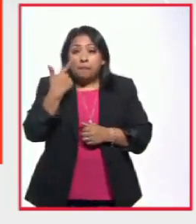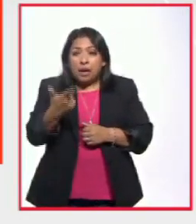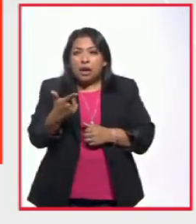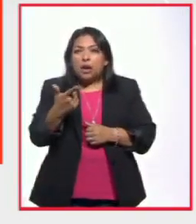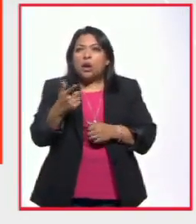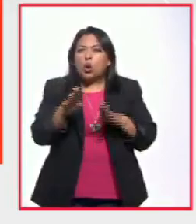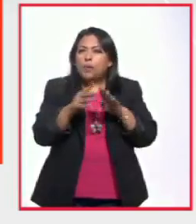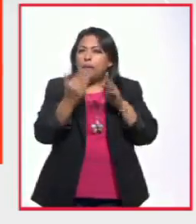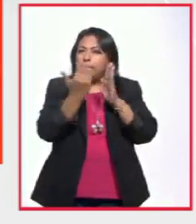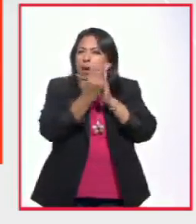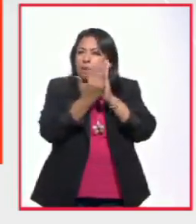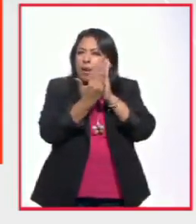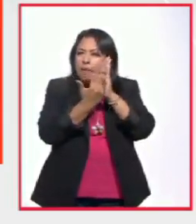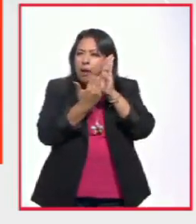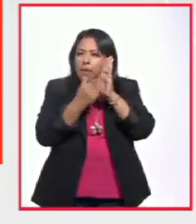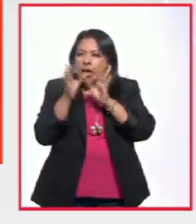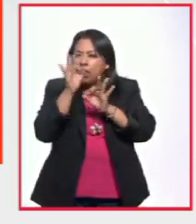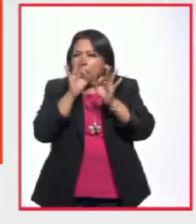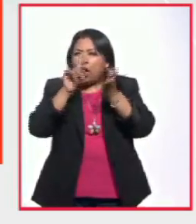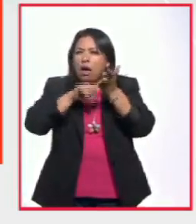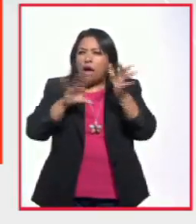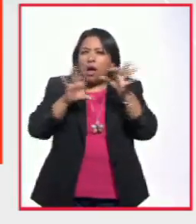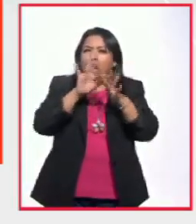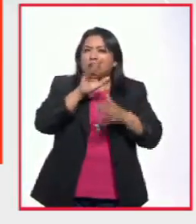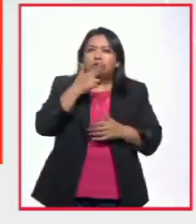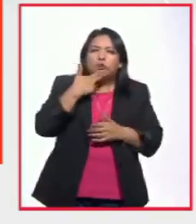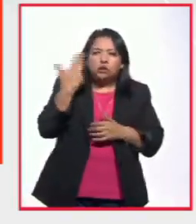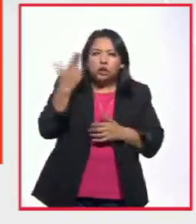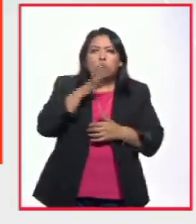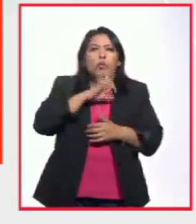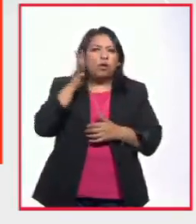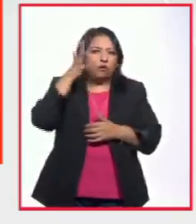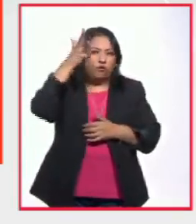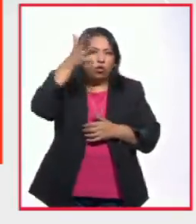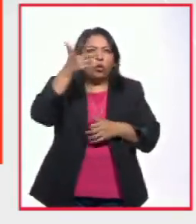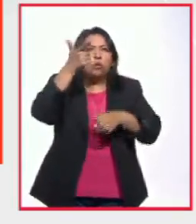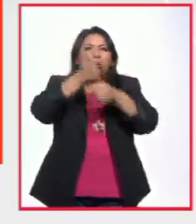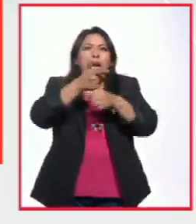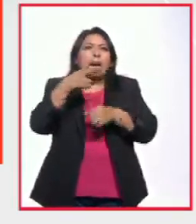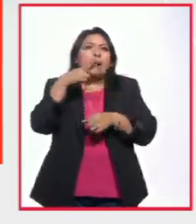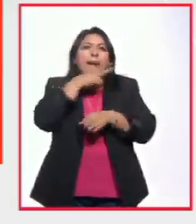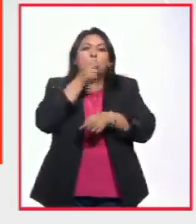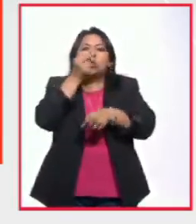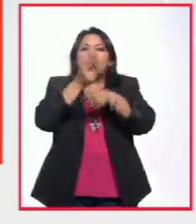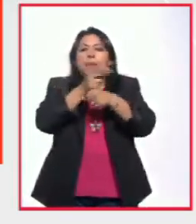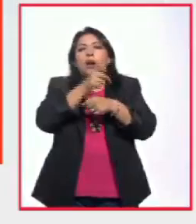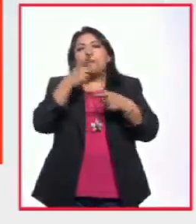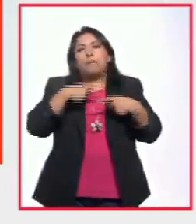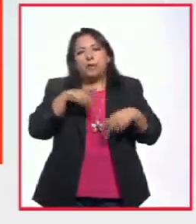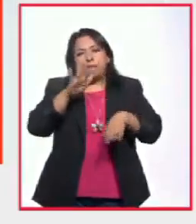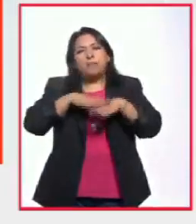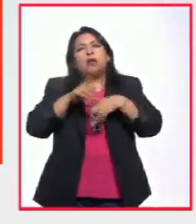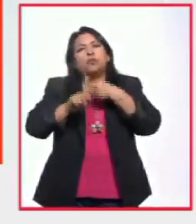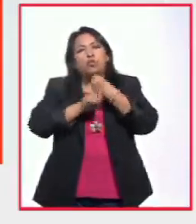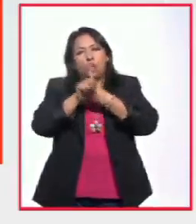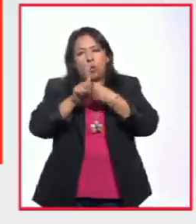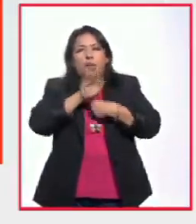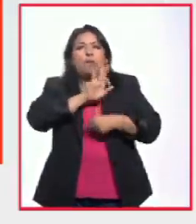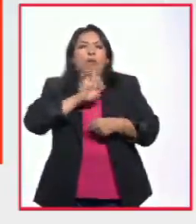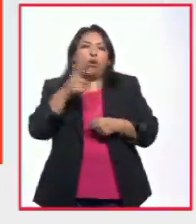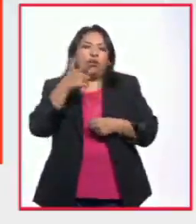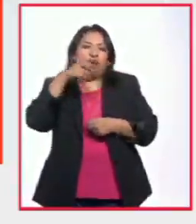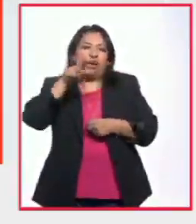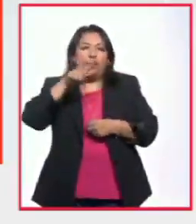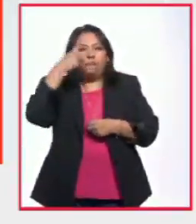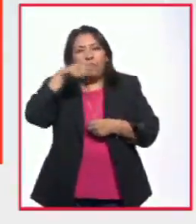de marcadores moleculares asociados al suicidio permitirá en un futuro el diagnóstico oportuno de personas con mayor propensión genética